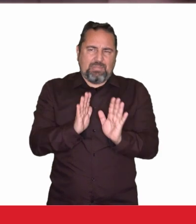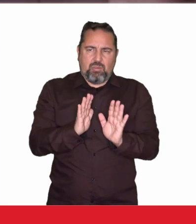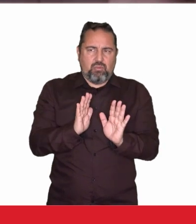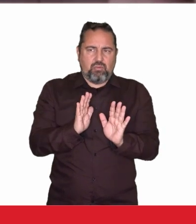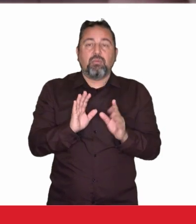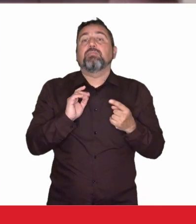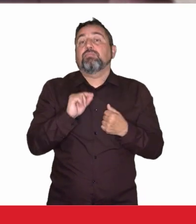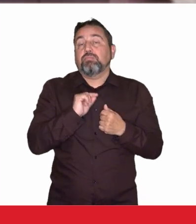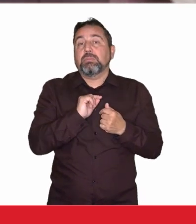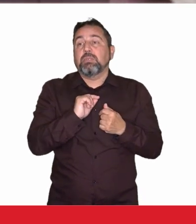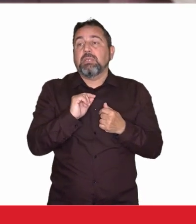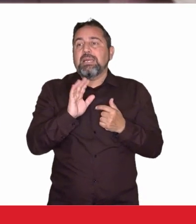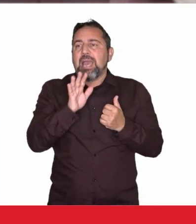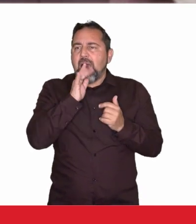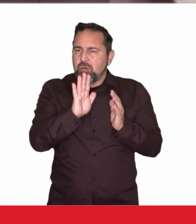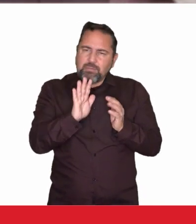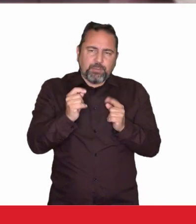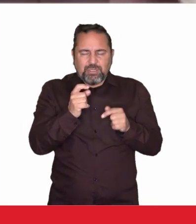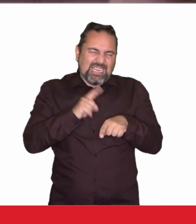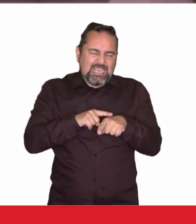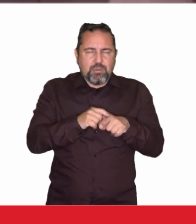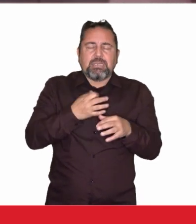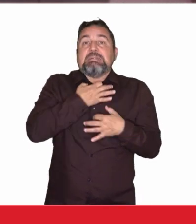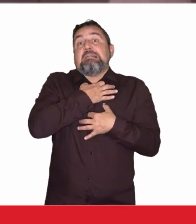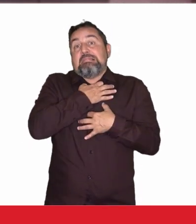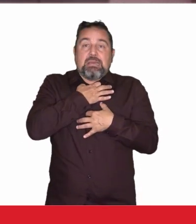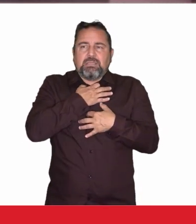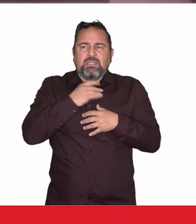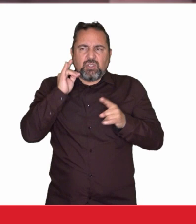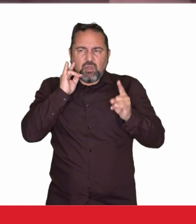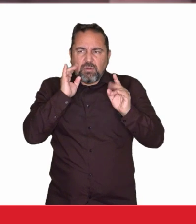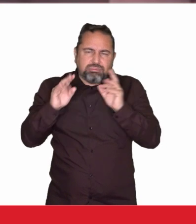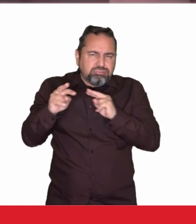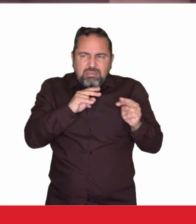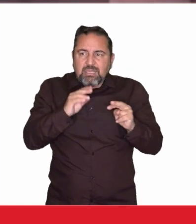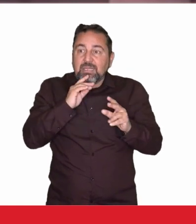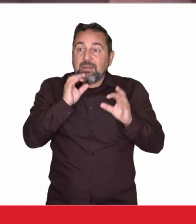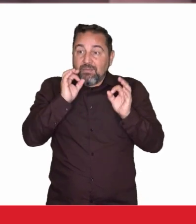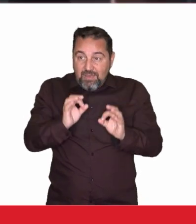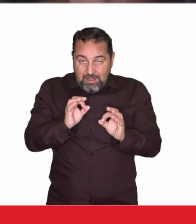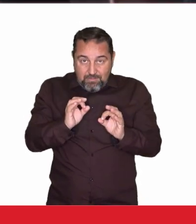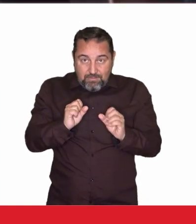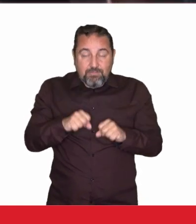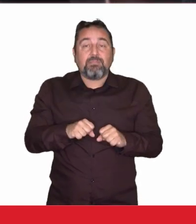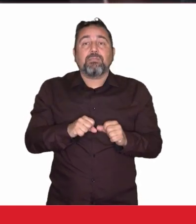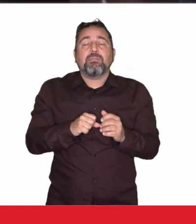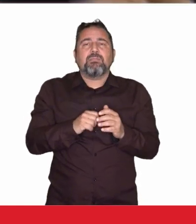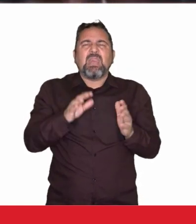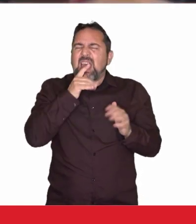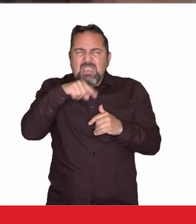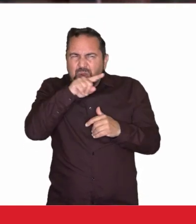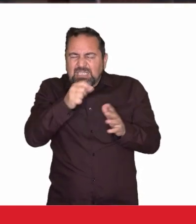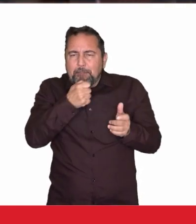Voy a ir muy rápido con esto porque andamos justitas de tiempo y es un poco demasiado. ¿Vale?